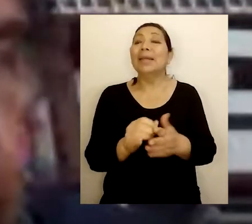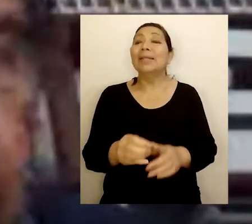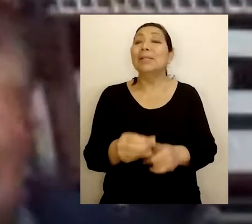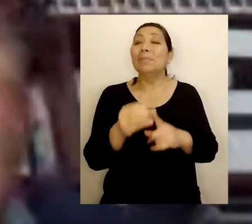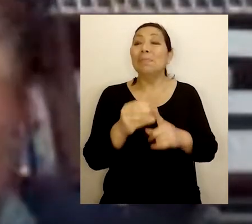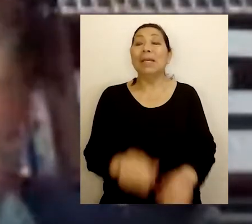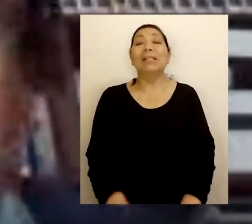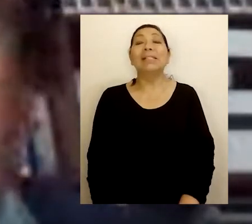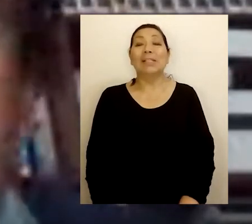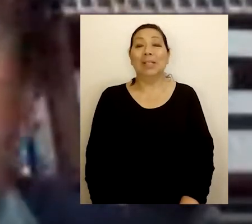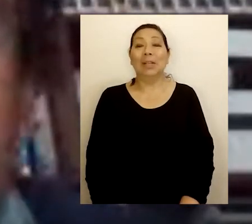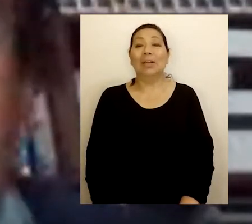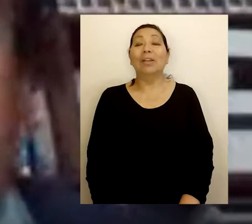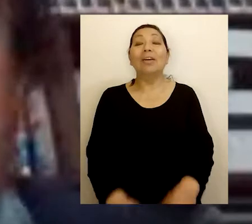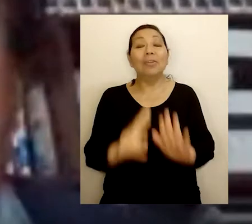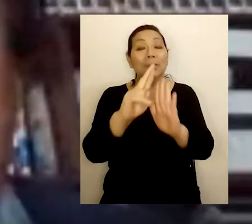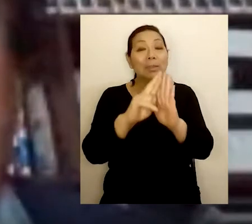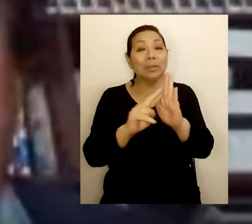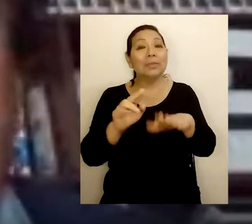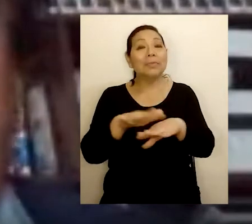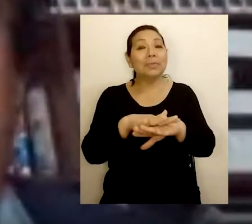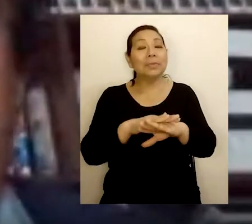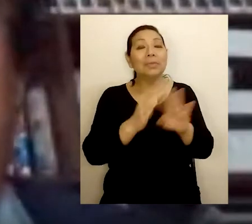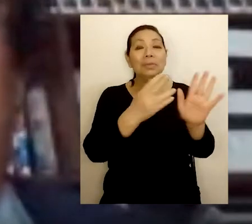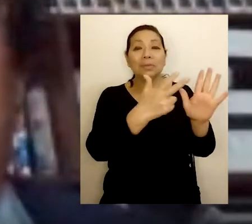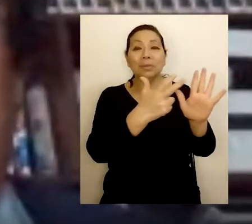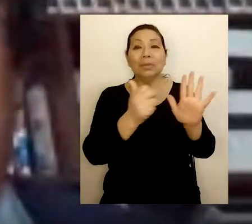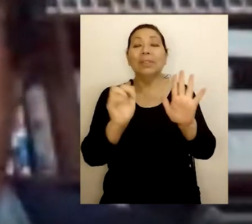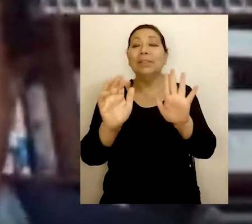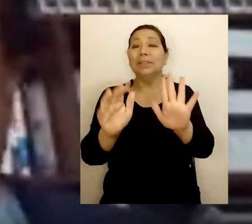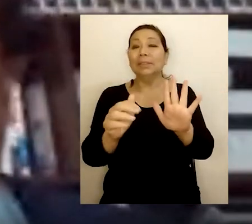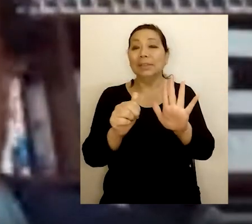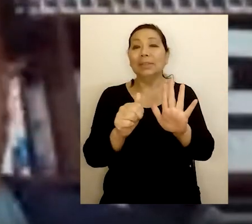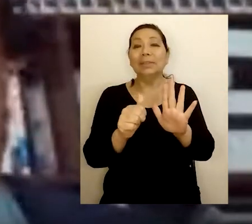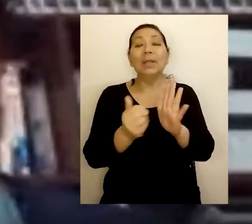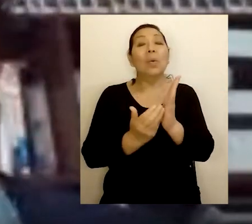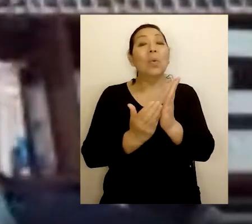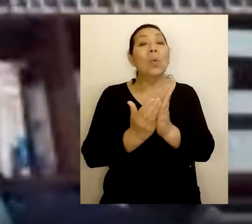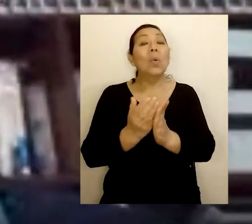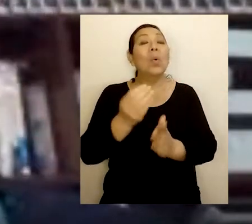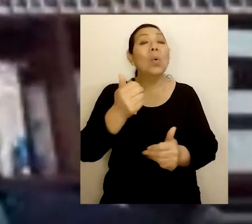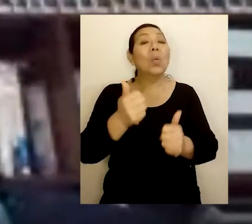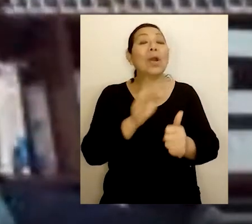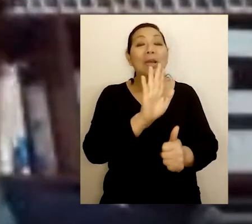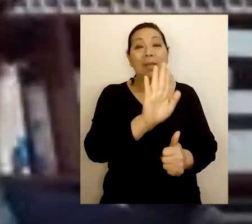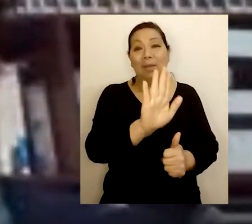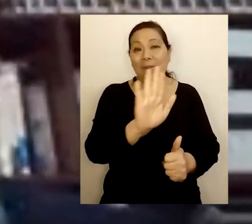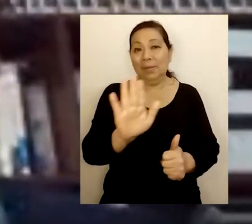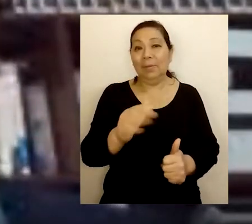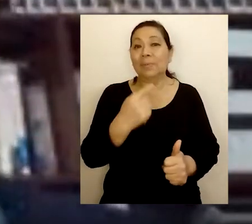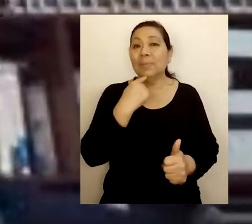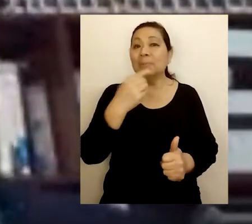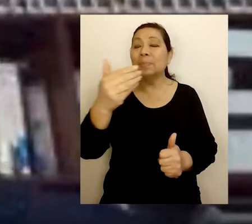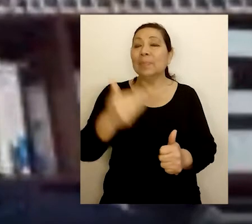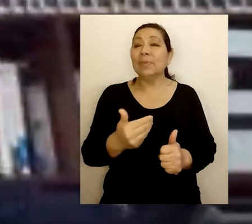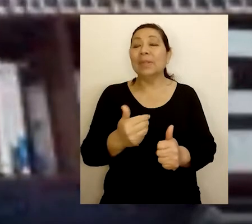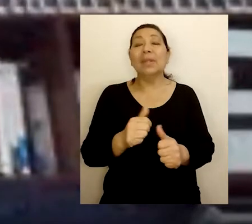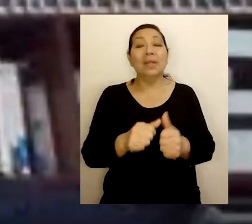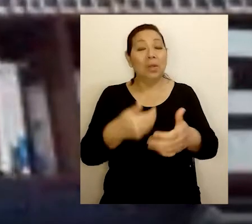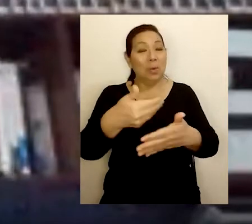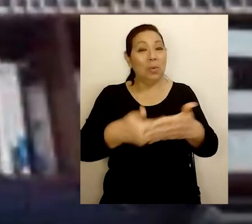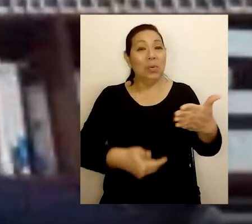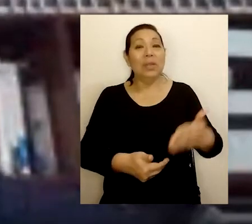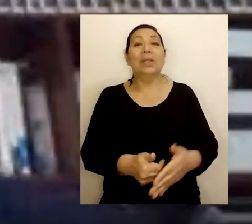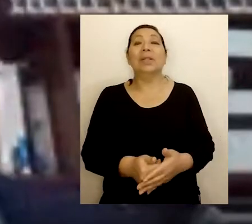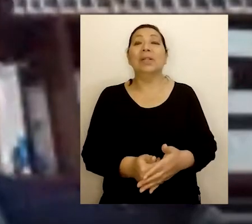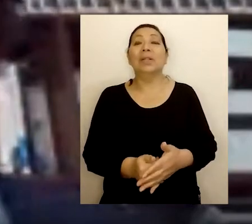especial la resolución administrativa 816, mediante el cual ellos mismos reconocieron en el